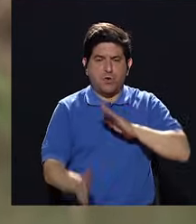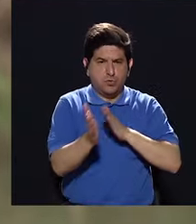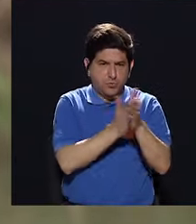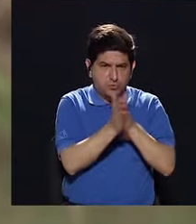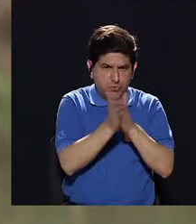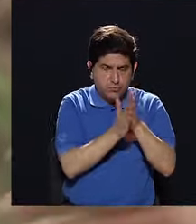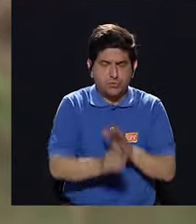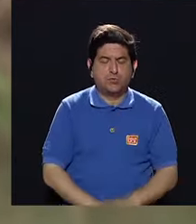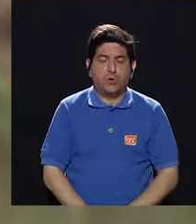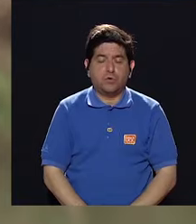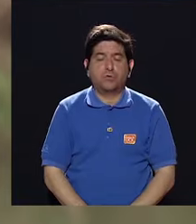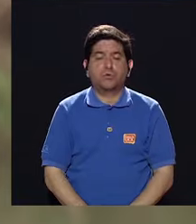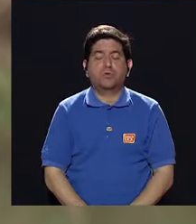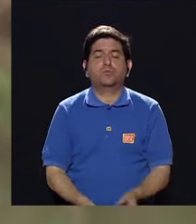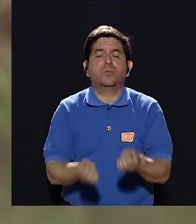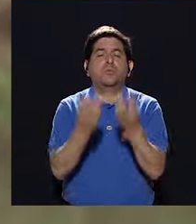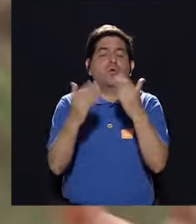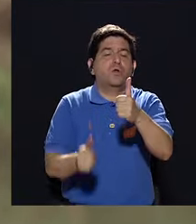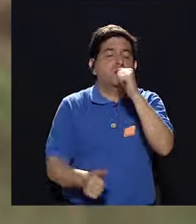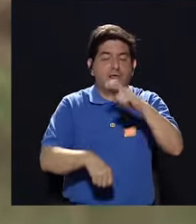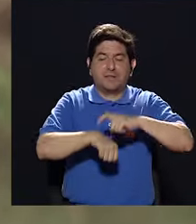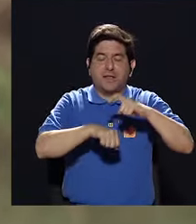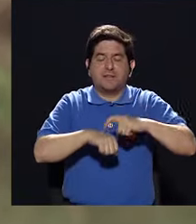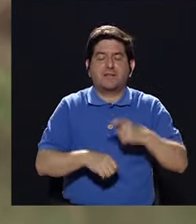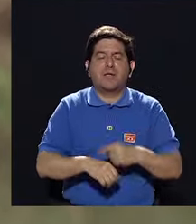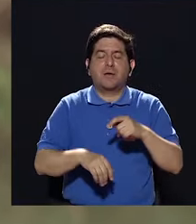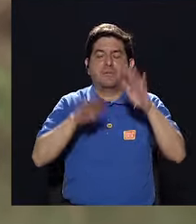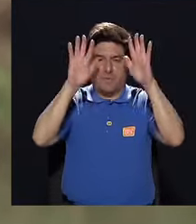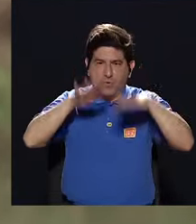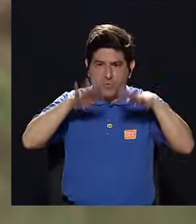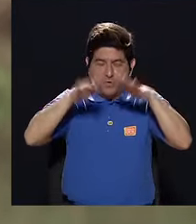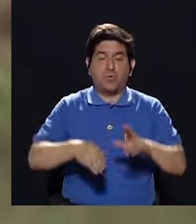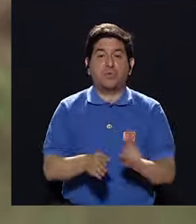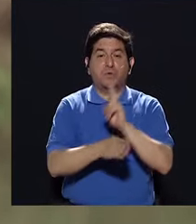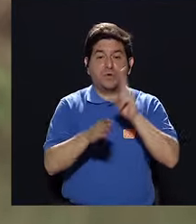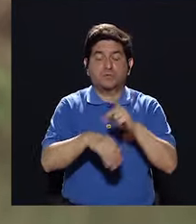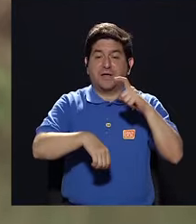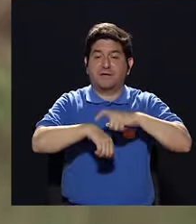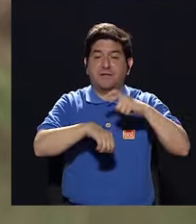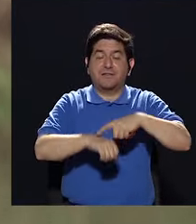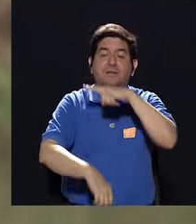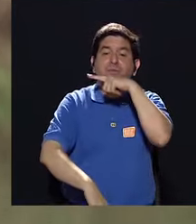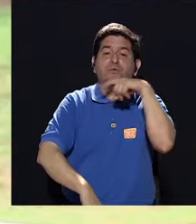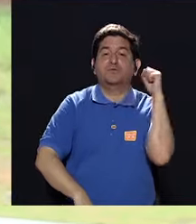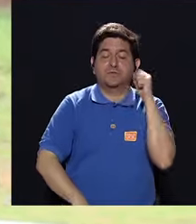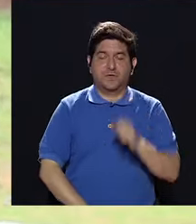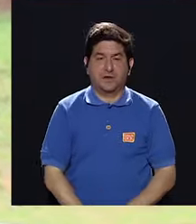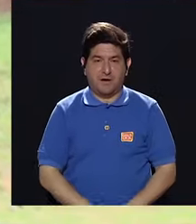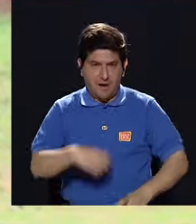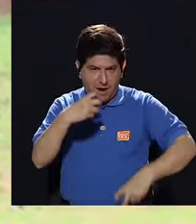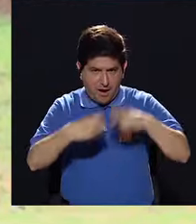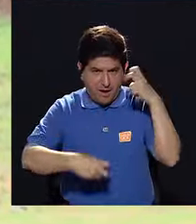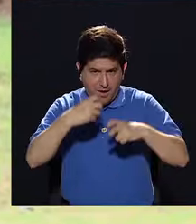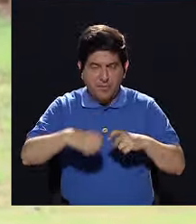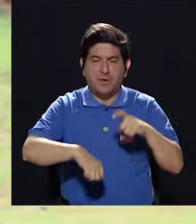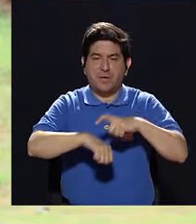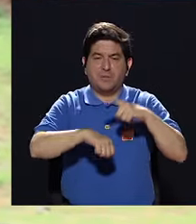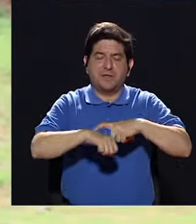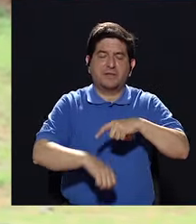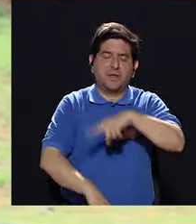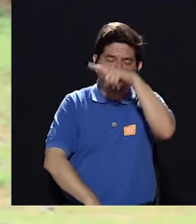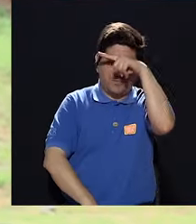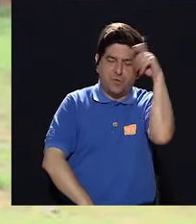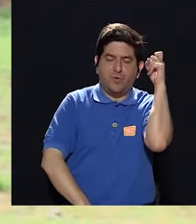podemos aprovechar los excesos que hay en la época húmeda para utilizarlos durante la época seca. La problemática solo vino en el